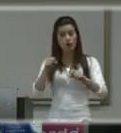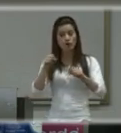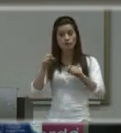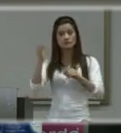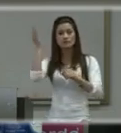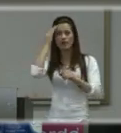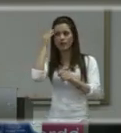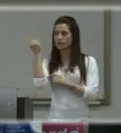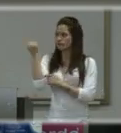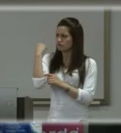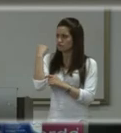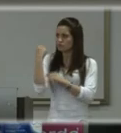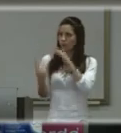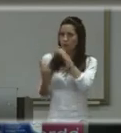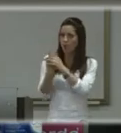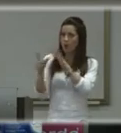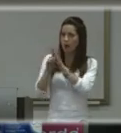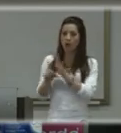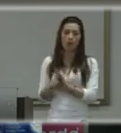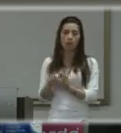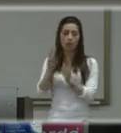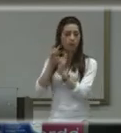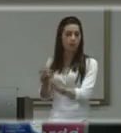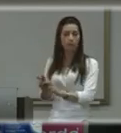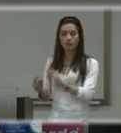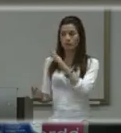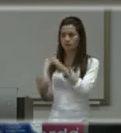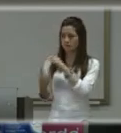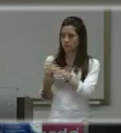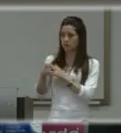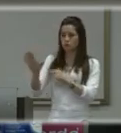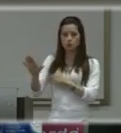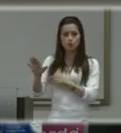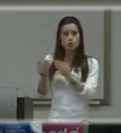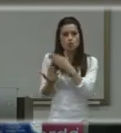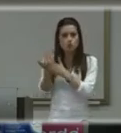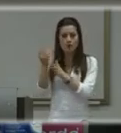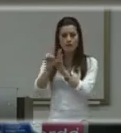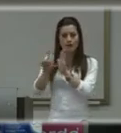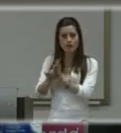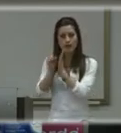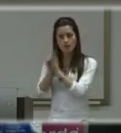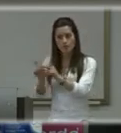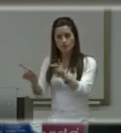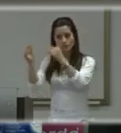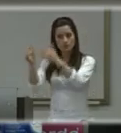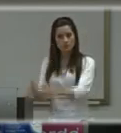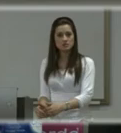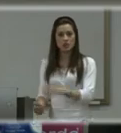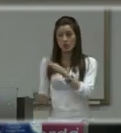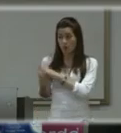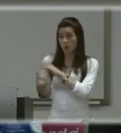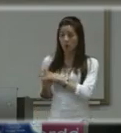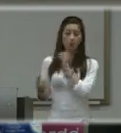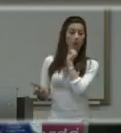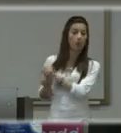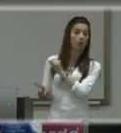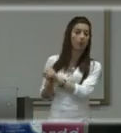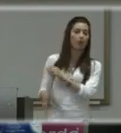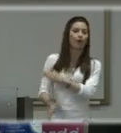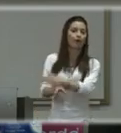existido recientemente sobre el marco legal de derechos humanos de personas con discapacidad. Y para